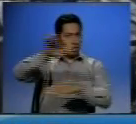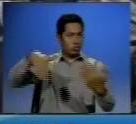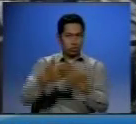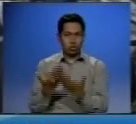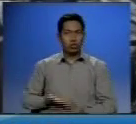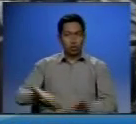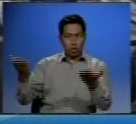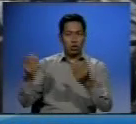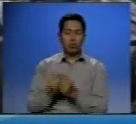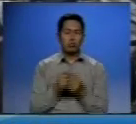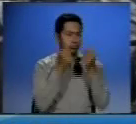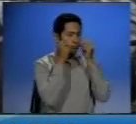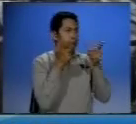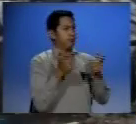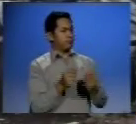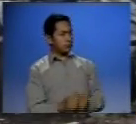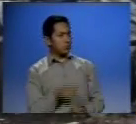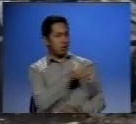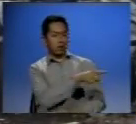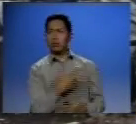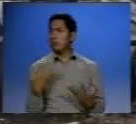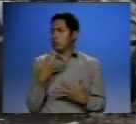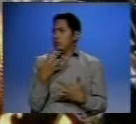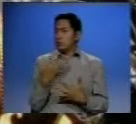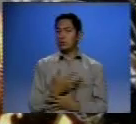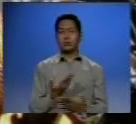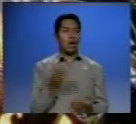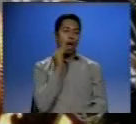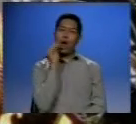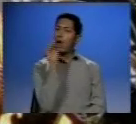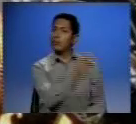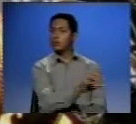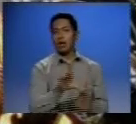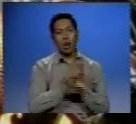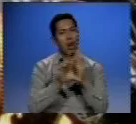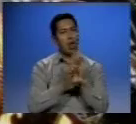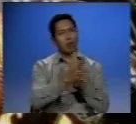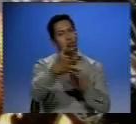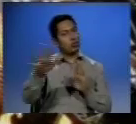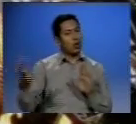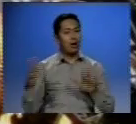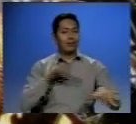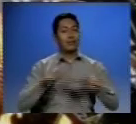fueron sorprendidas en el lugar, a quienes se les advirtió de la ilegalidad